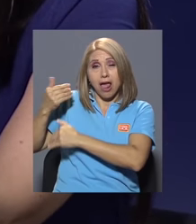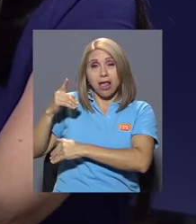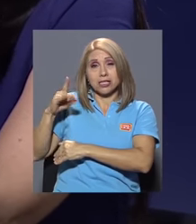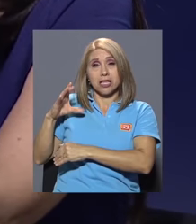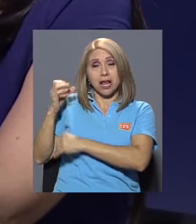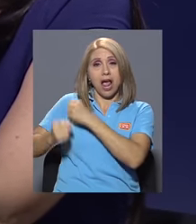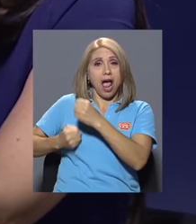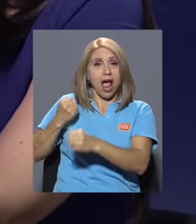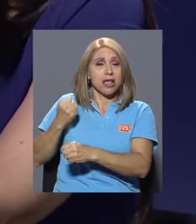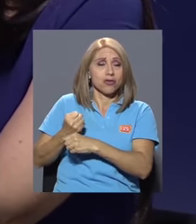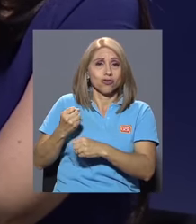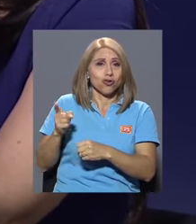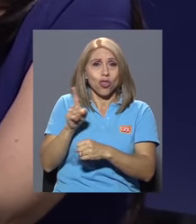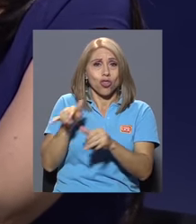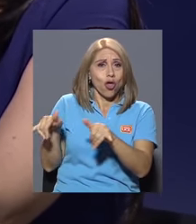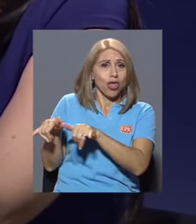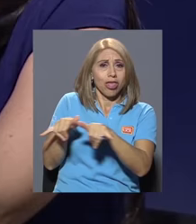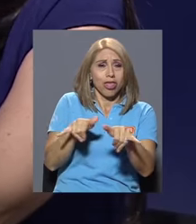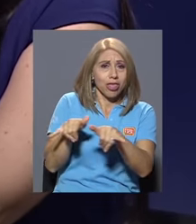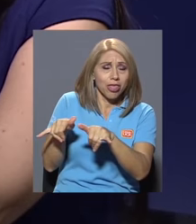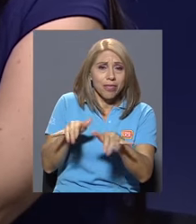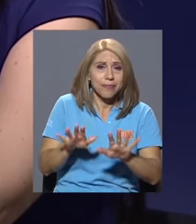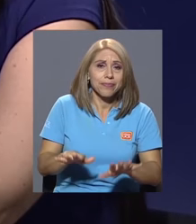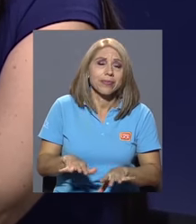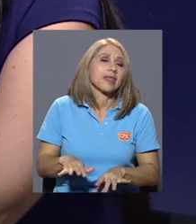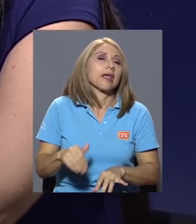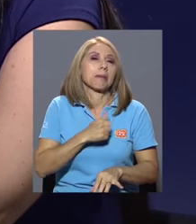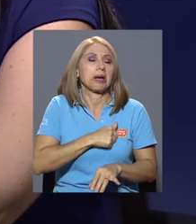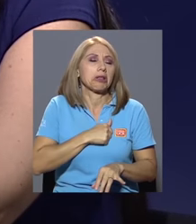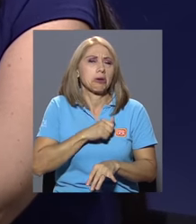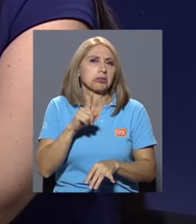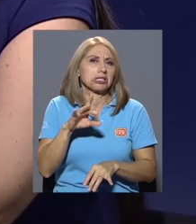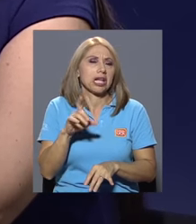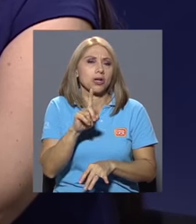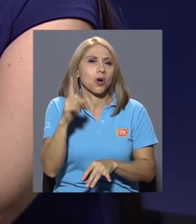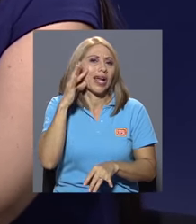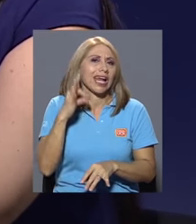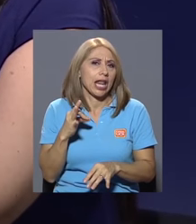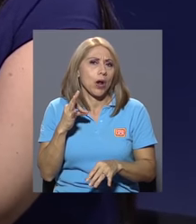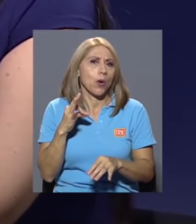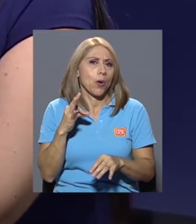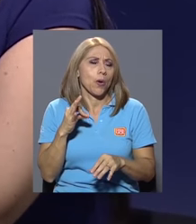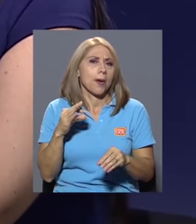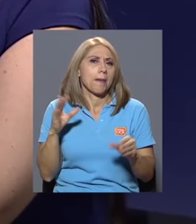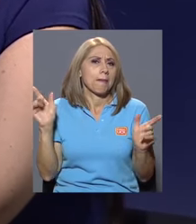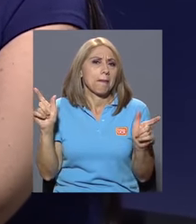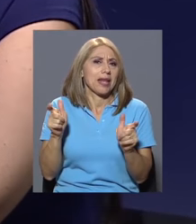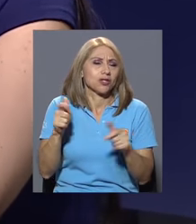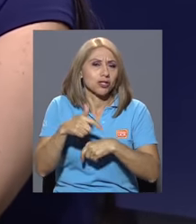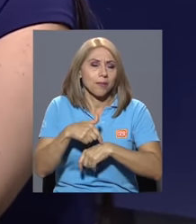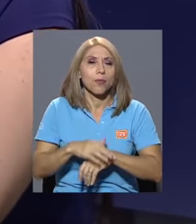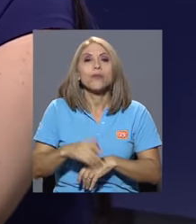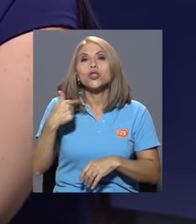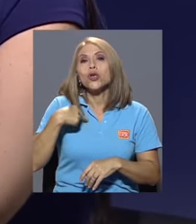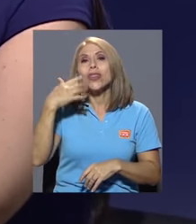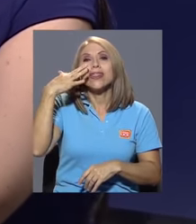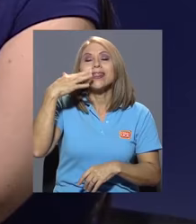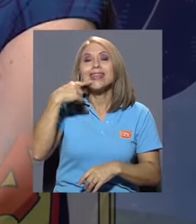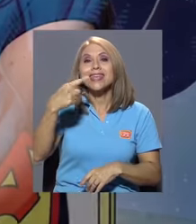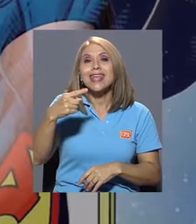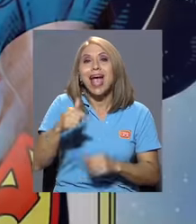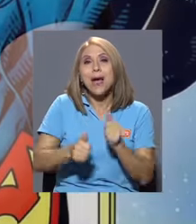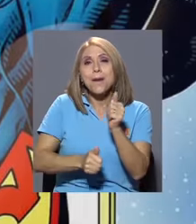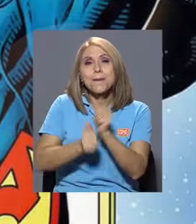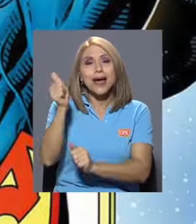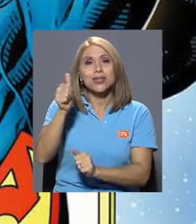100 años o menos. Perdón, creo que tienen menos tiempo. Yo diría que la mayoría de los cómics, al menos de los que estamos